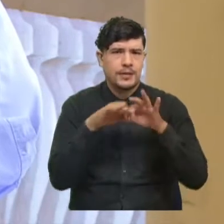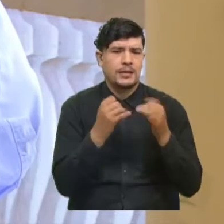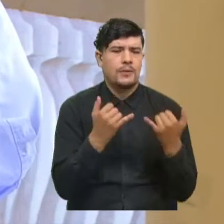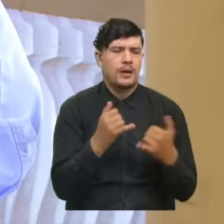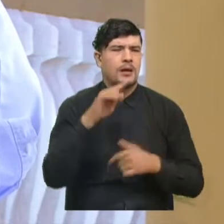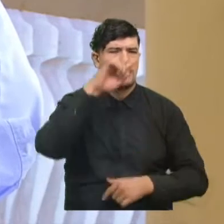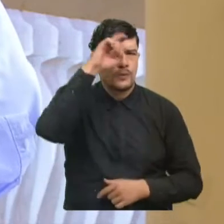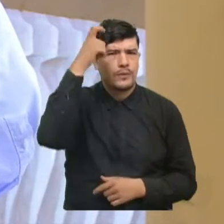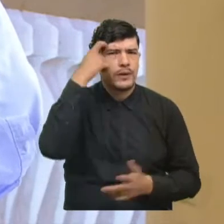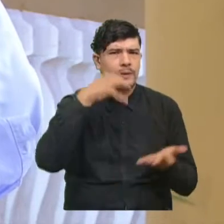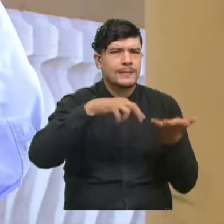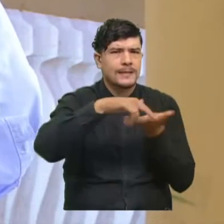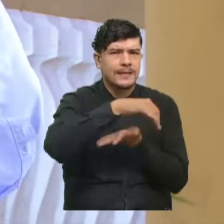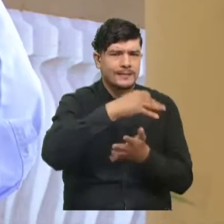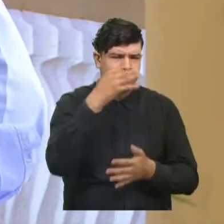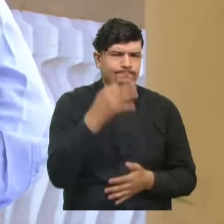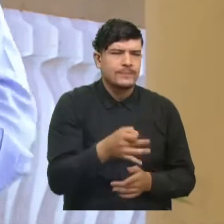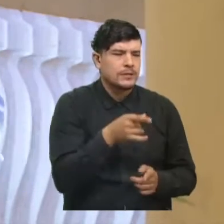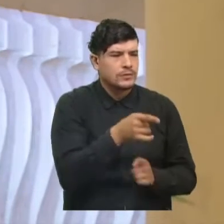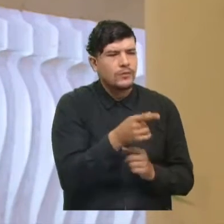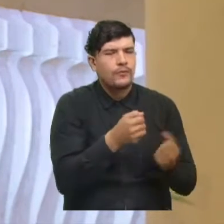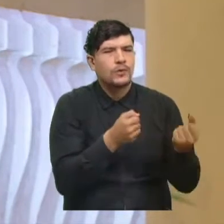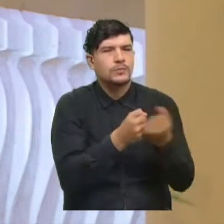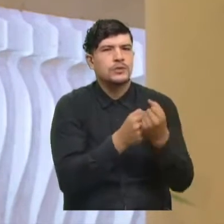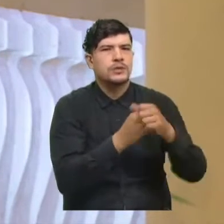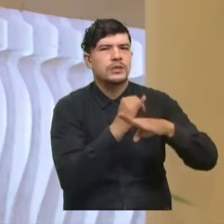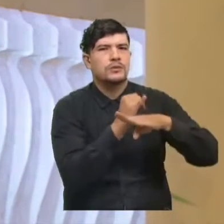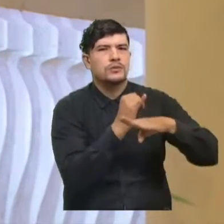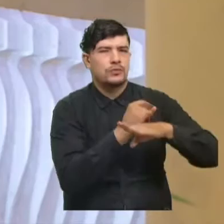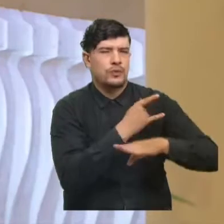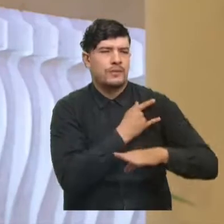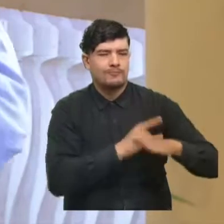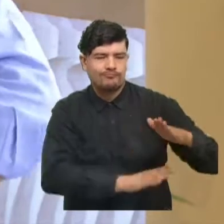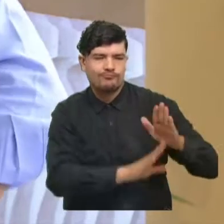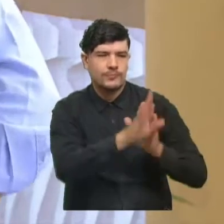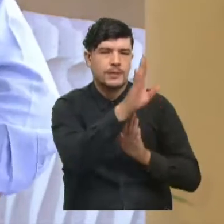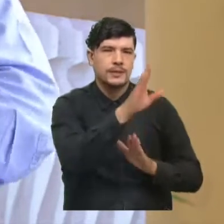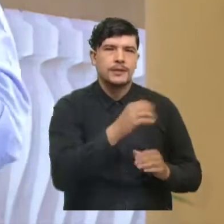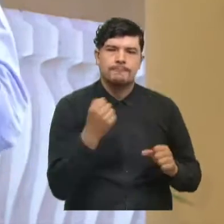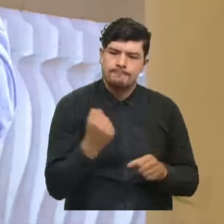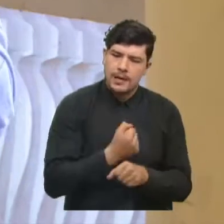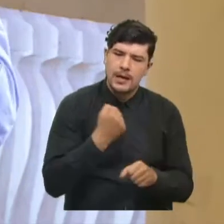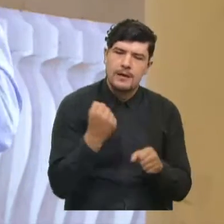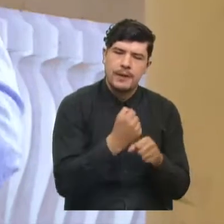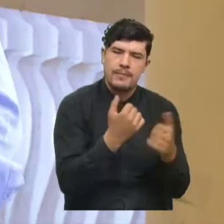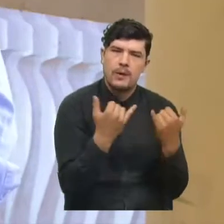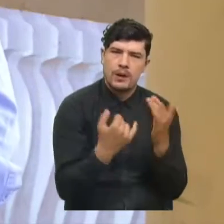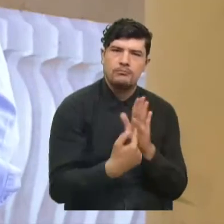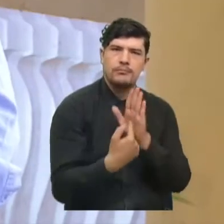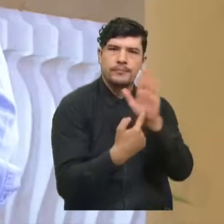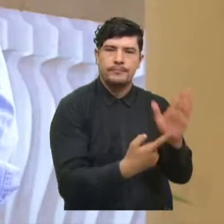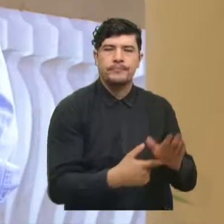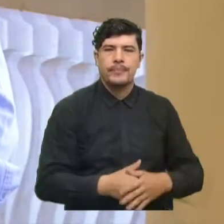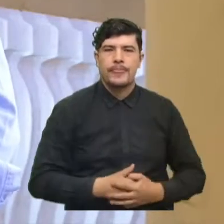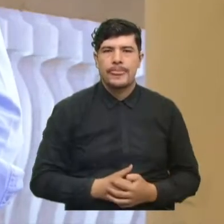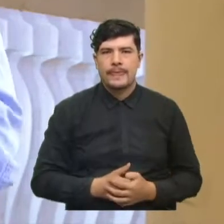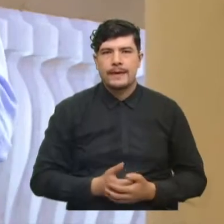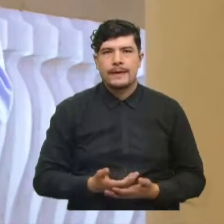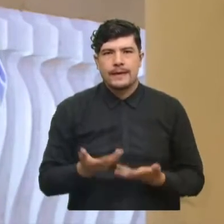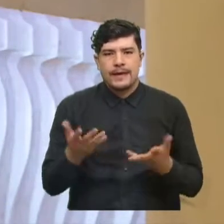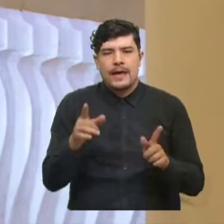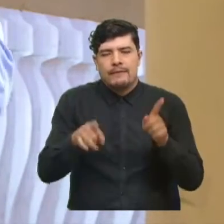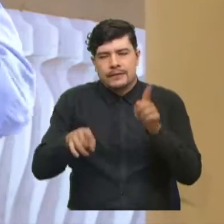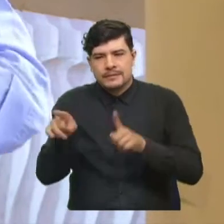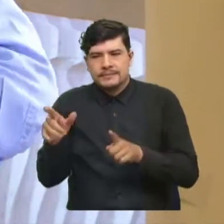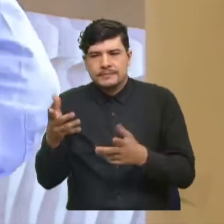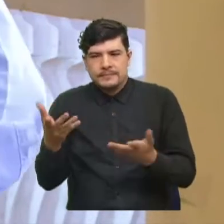para el por crecimiento es la misma institución entonces estamos trabajando entonces le estamos demostrando y de pronto a veces por desconocimiento del mismo